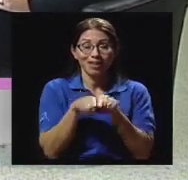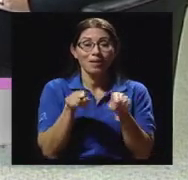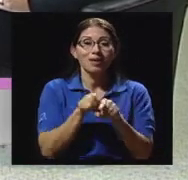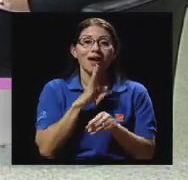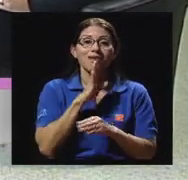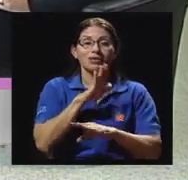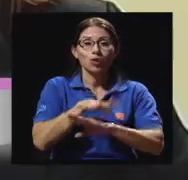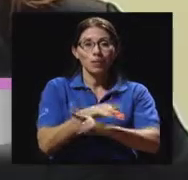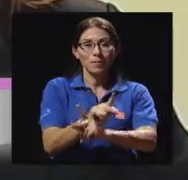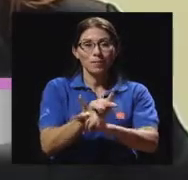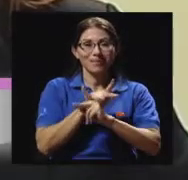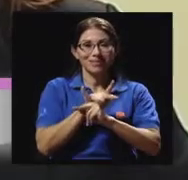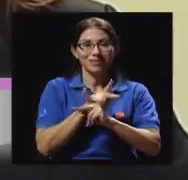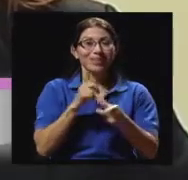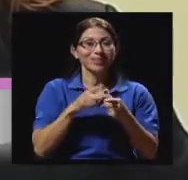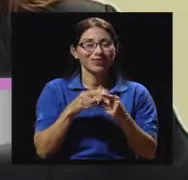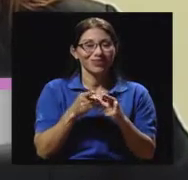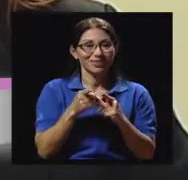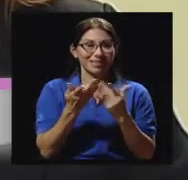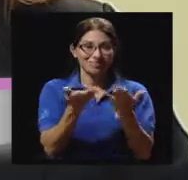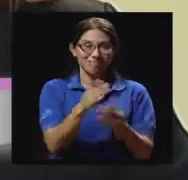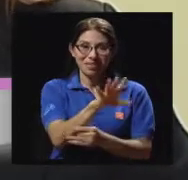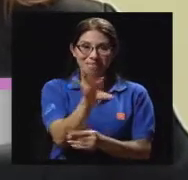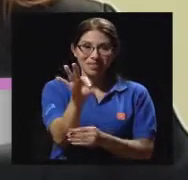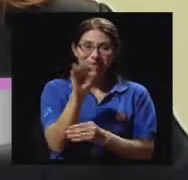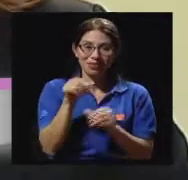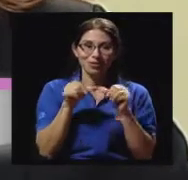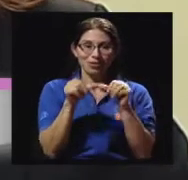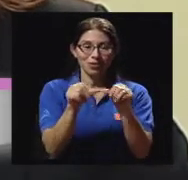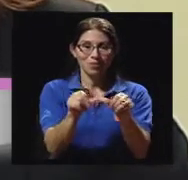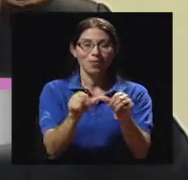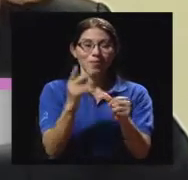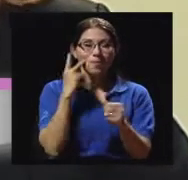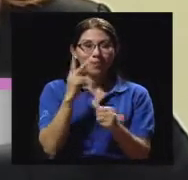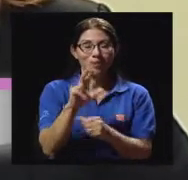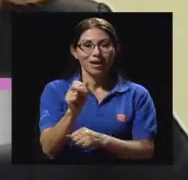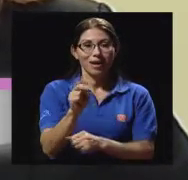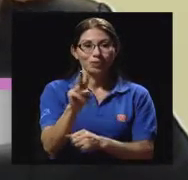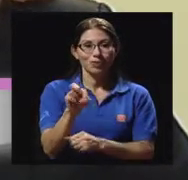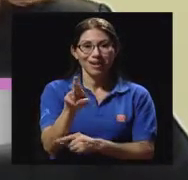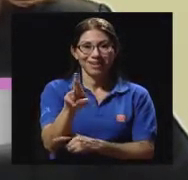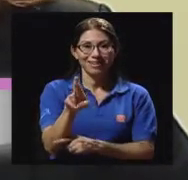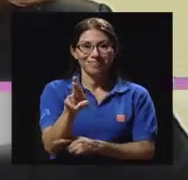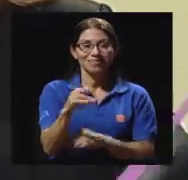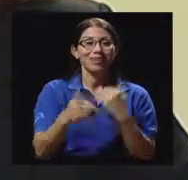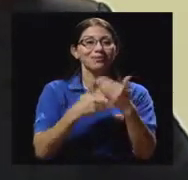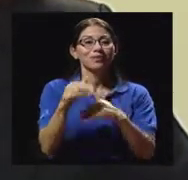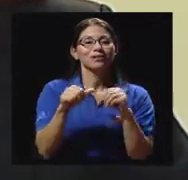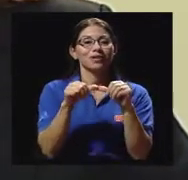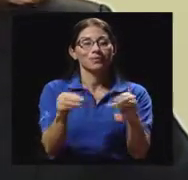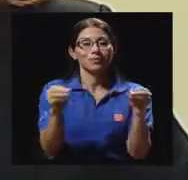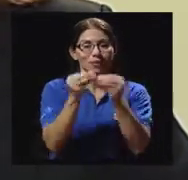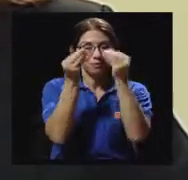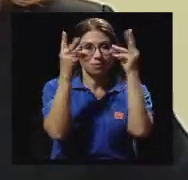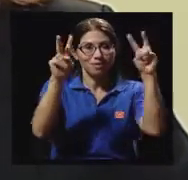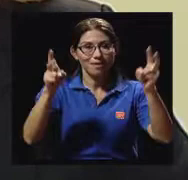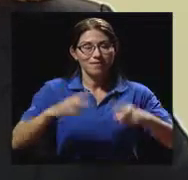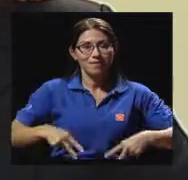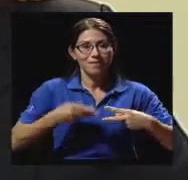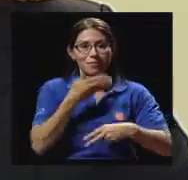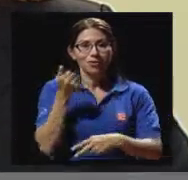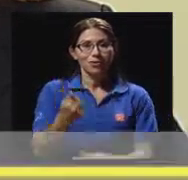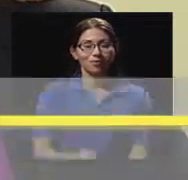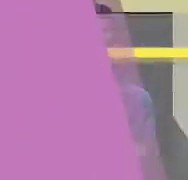de la prevención. Así es que desde ya invitados e invitadas para que permanezcan en sintonía de su canal UCR. Luego volvemos con más de Vivir Mejor.